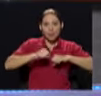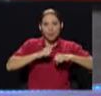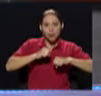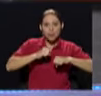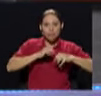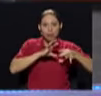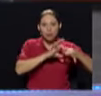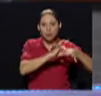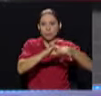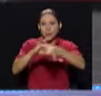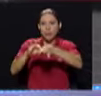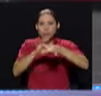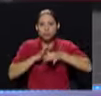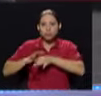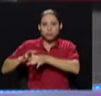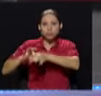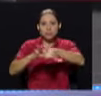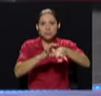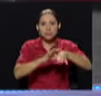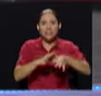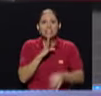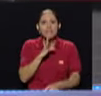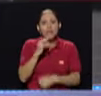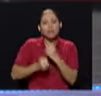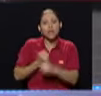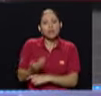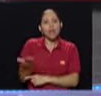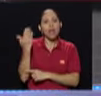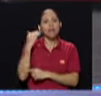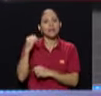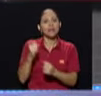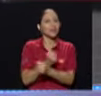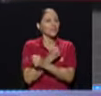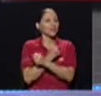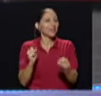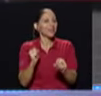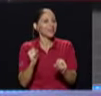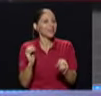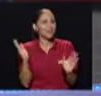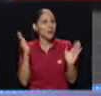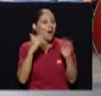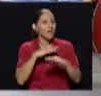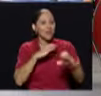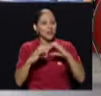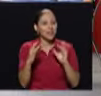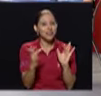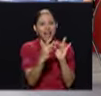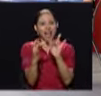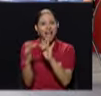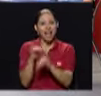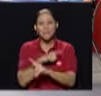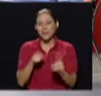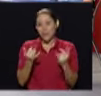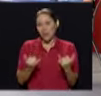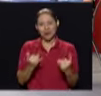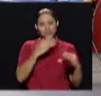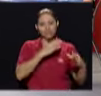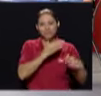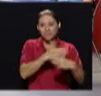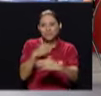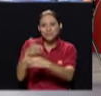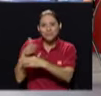10 años prácticamente era imposible. Ahora ya más bien si no compartimos se ve raro. No, y además tecnológicamente